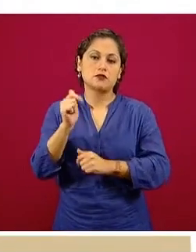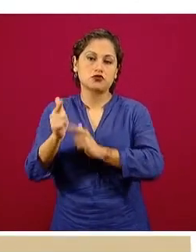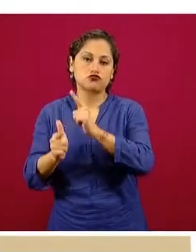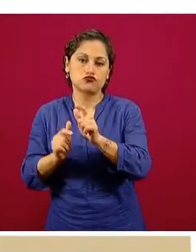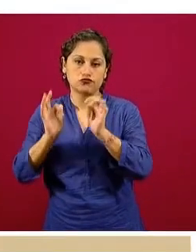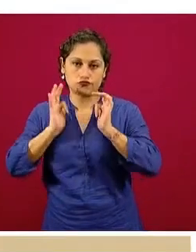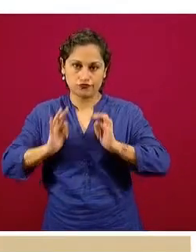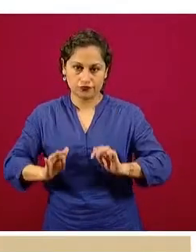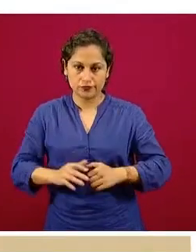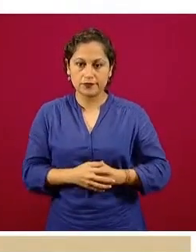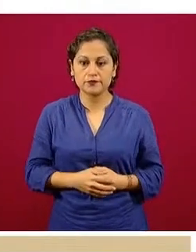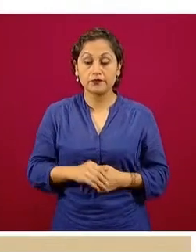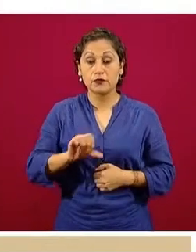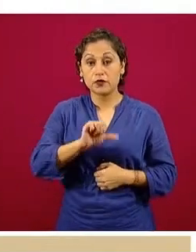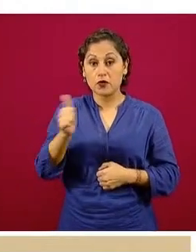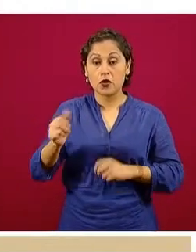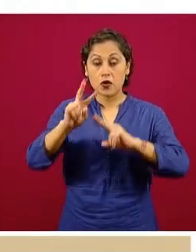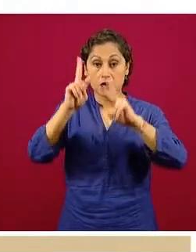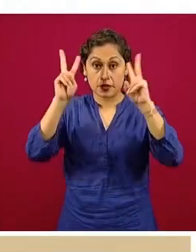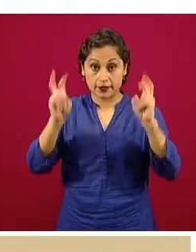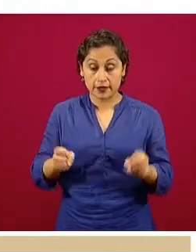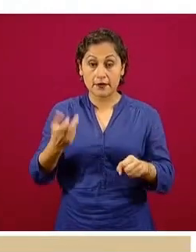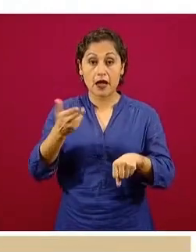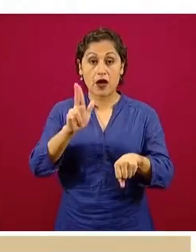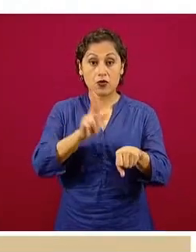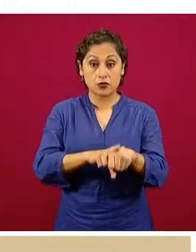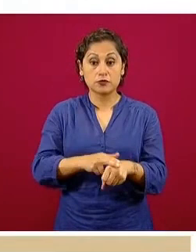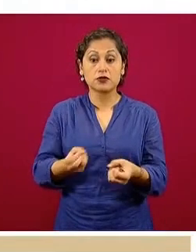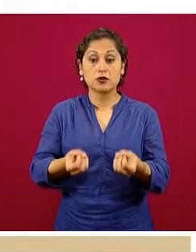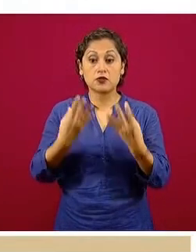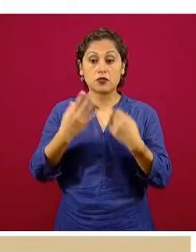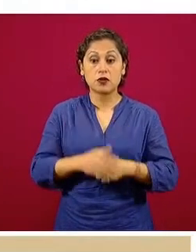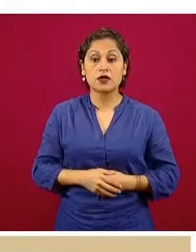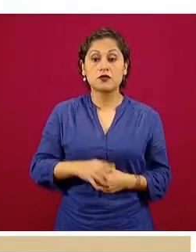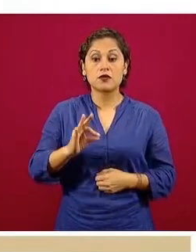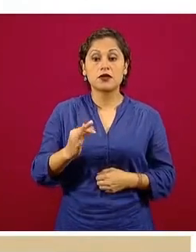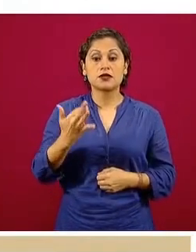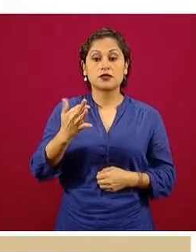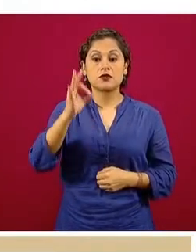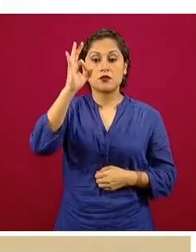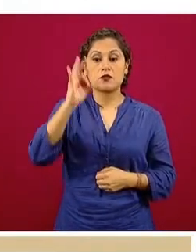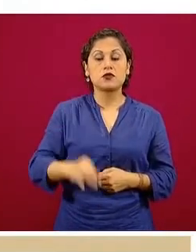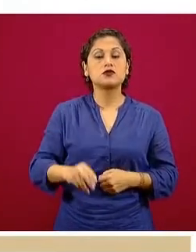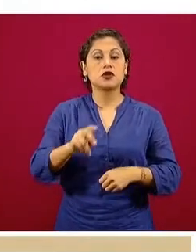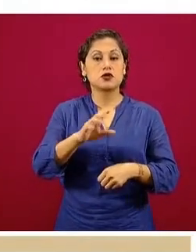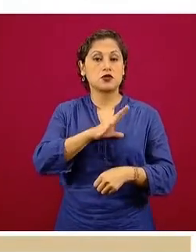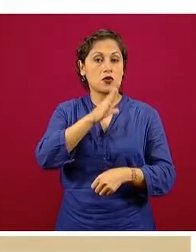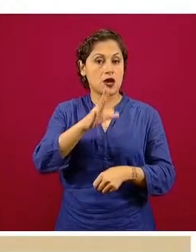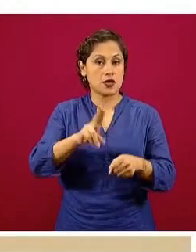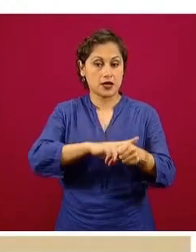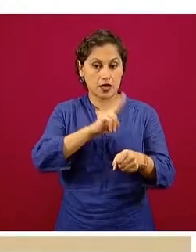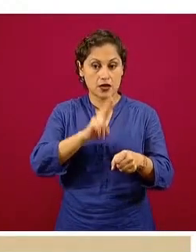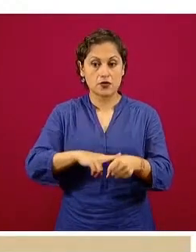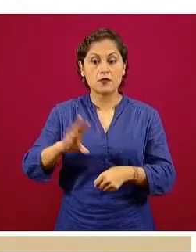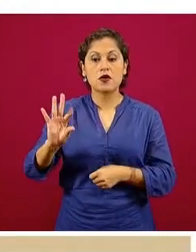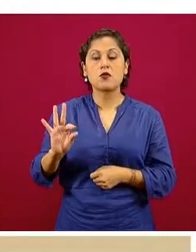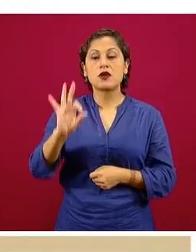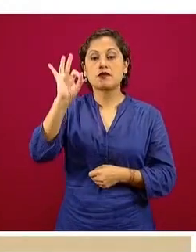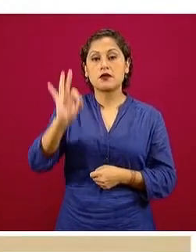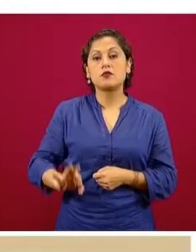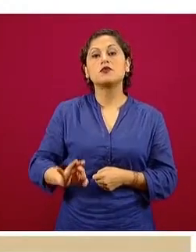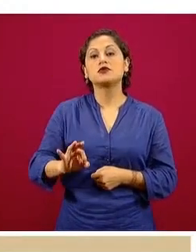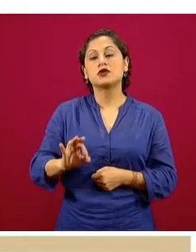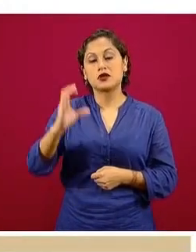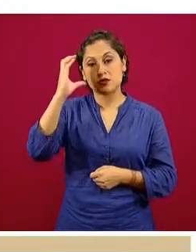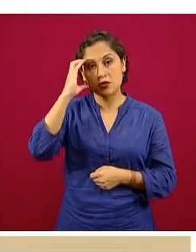hospitalaria 45 por ciento de la ocupación para camas y en general se incrementa un punto porcentual 40% para